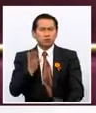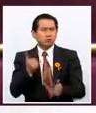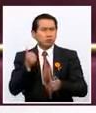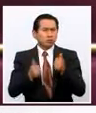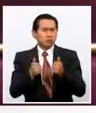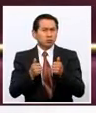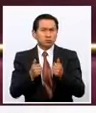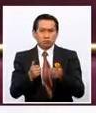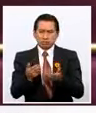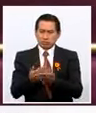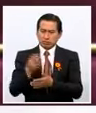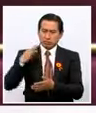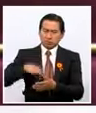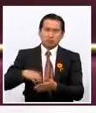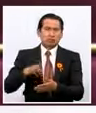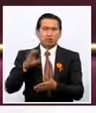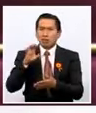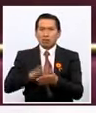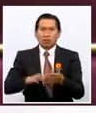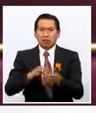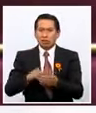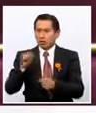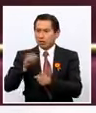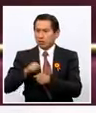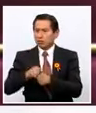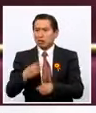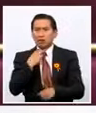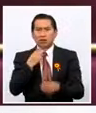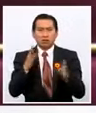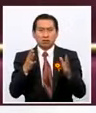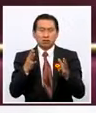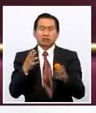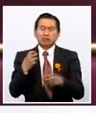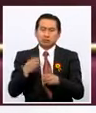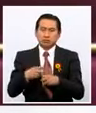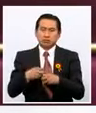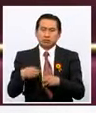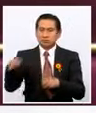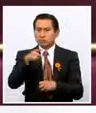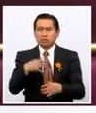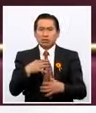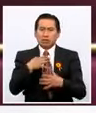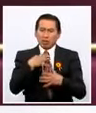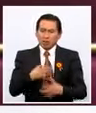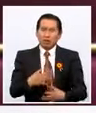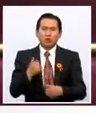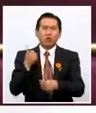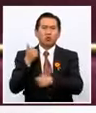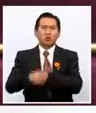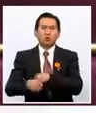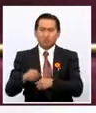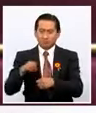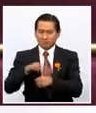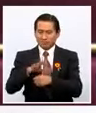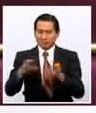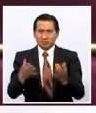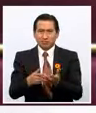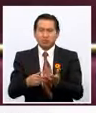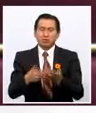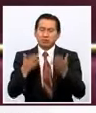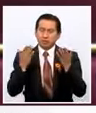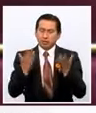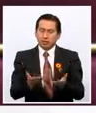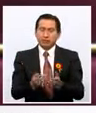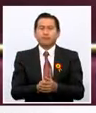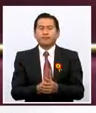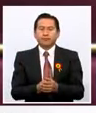la falta de trabajo y en muchos casos hasta el hambre debido a la pandemia y